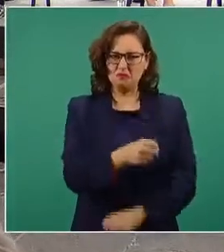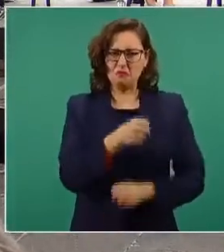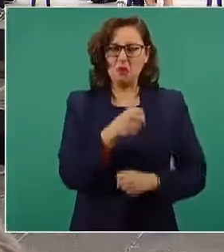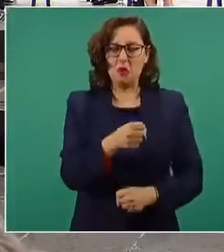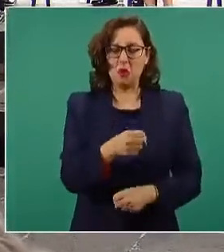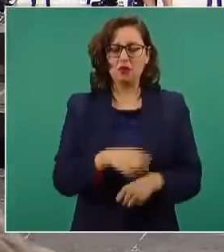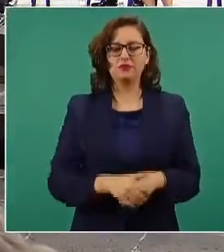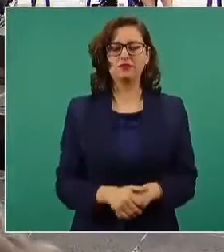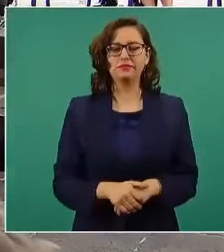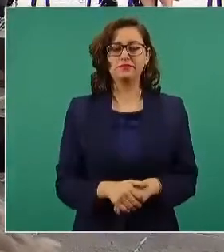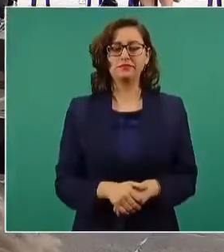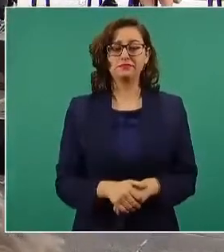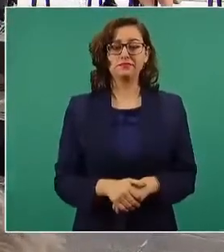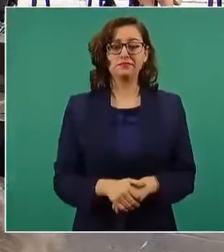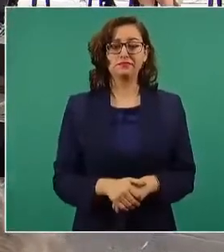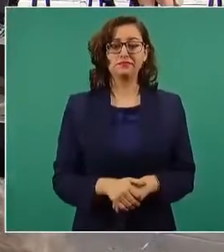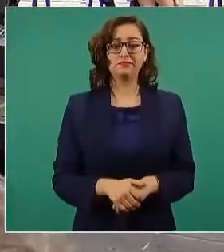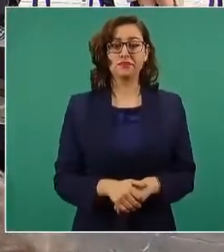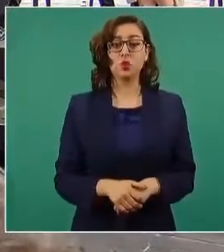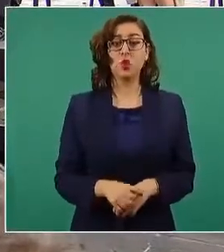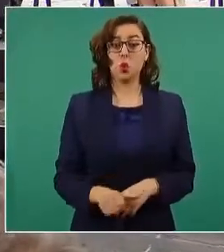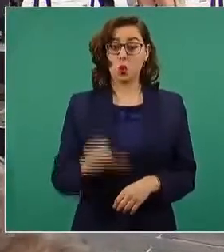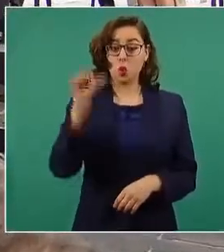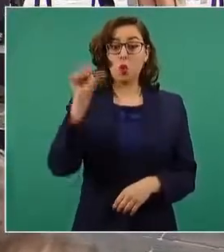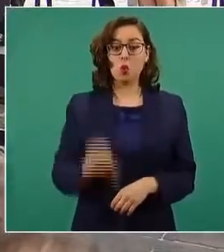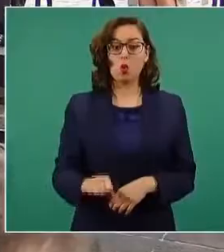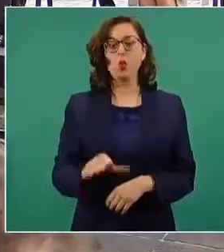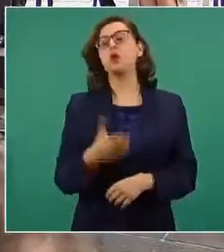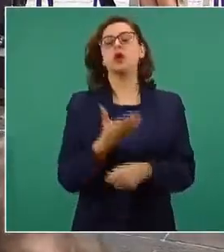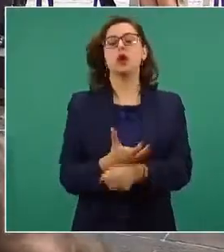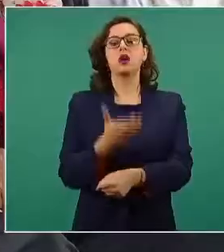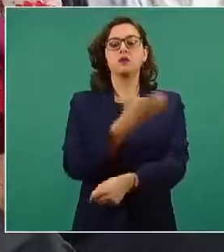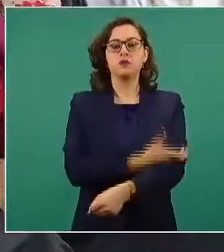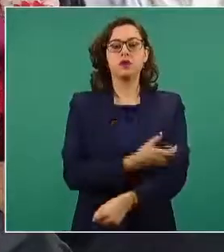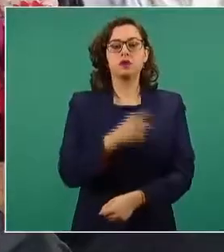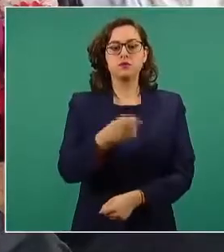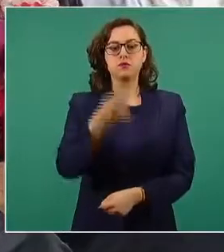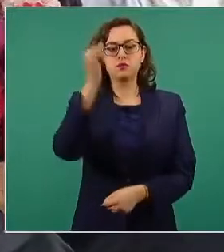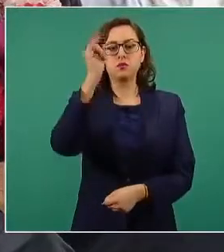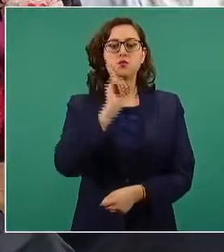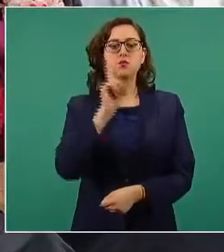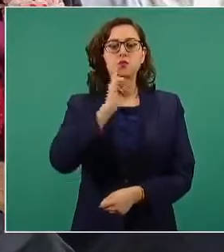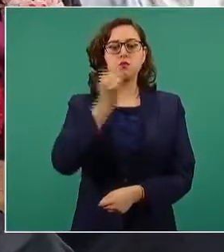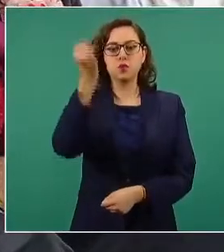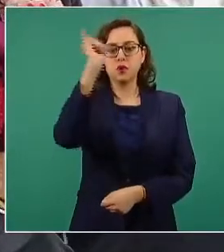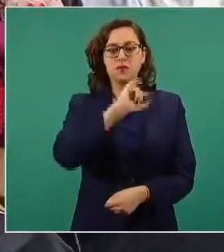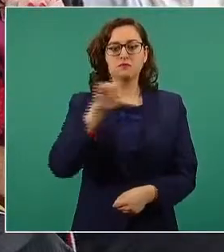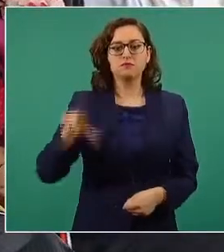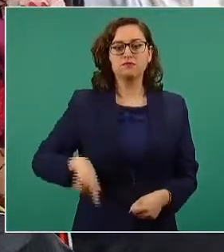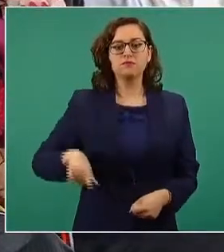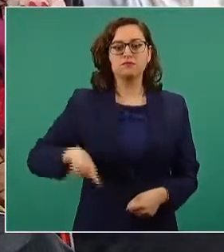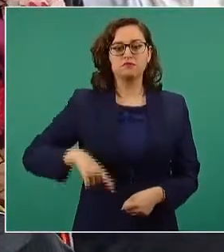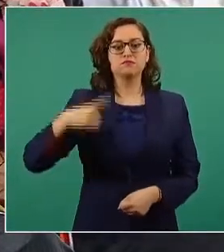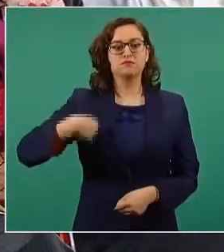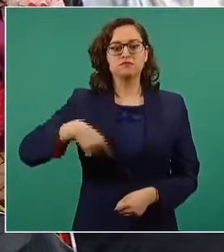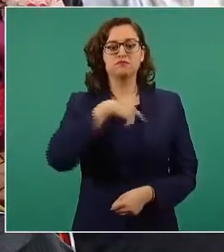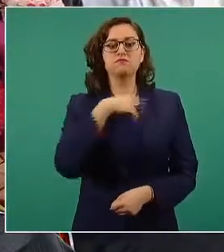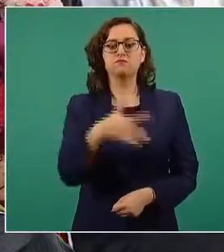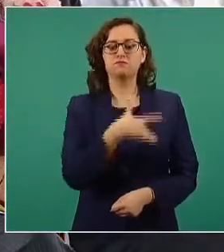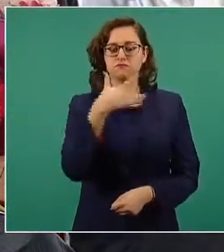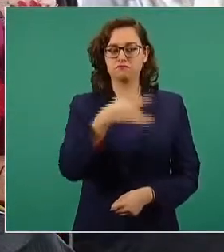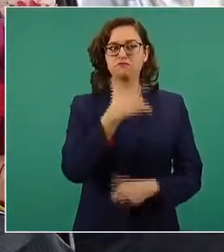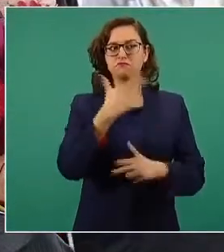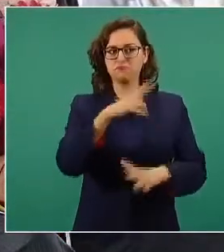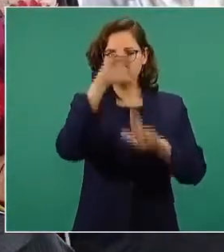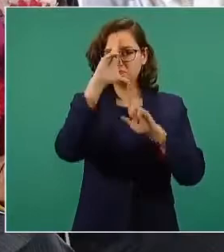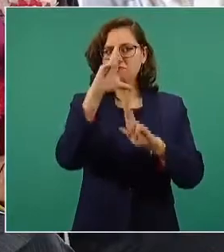Acompañarlos aquí, señora jefa de gobierno de la Ciudad de México, es un modo de homenajear a